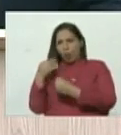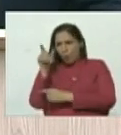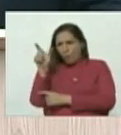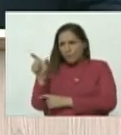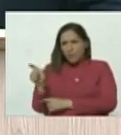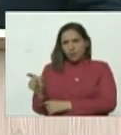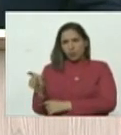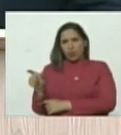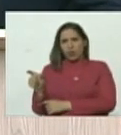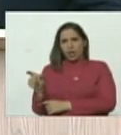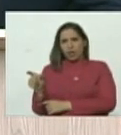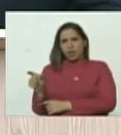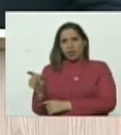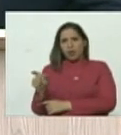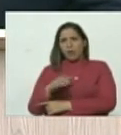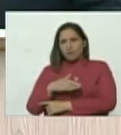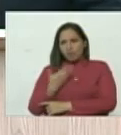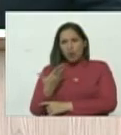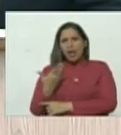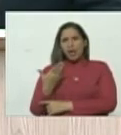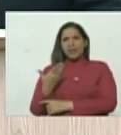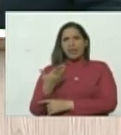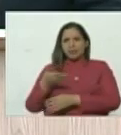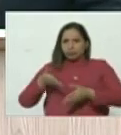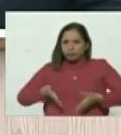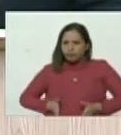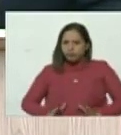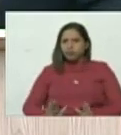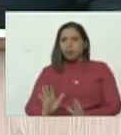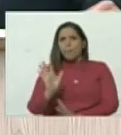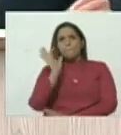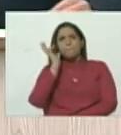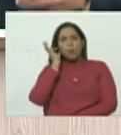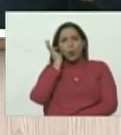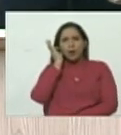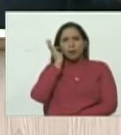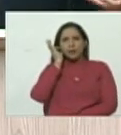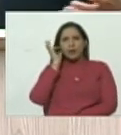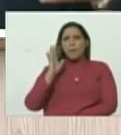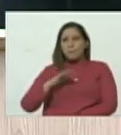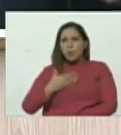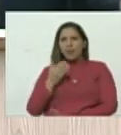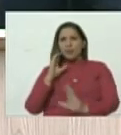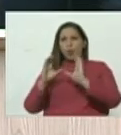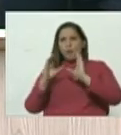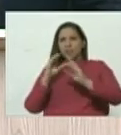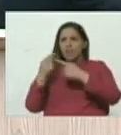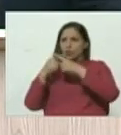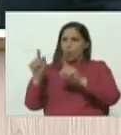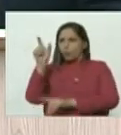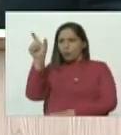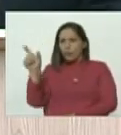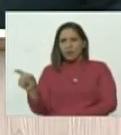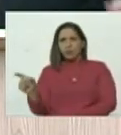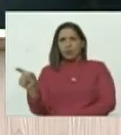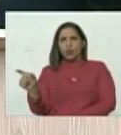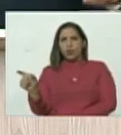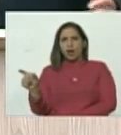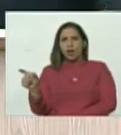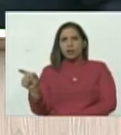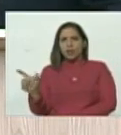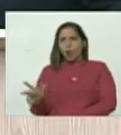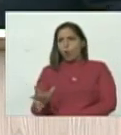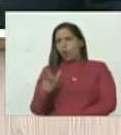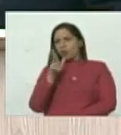persona que haya salido del vientre de una mujer puede, conversando con otro con tal desparpajo, con